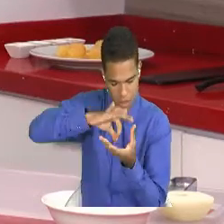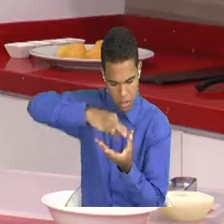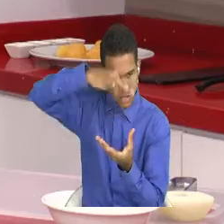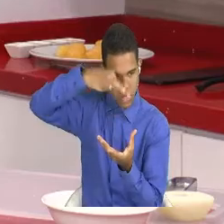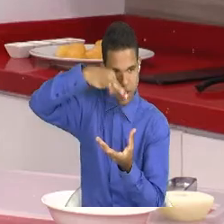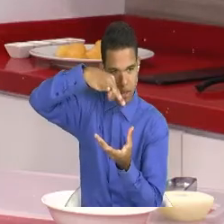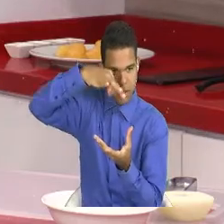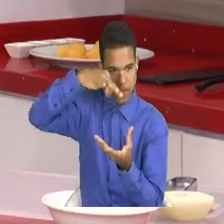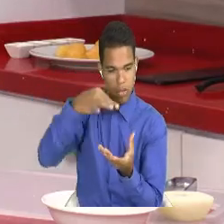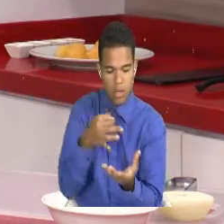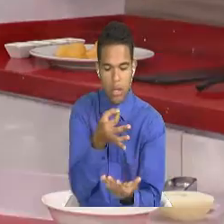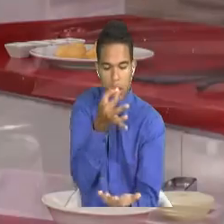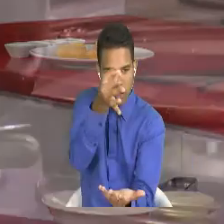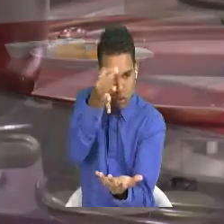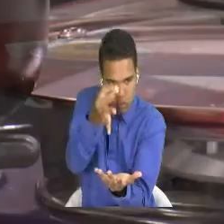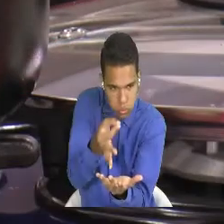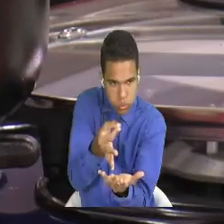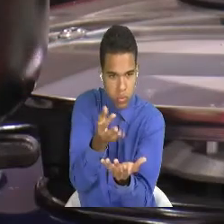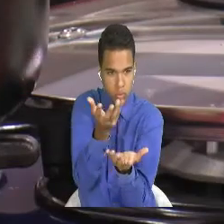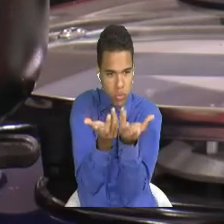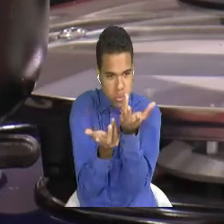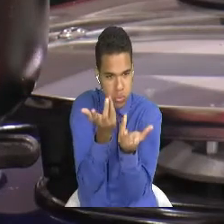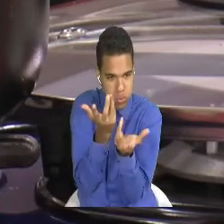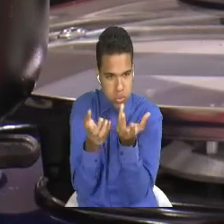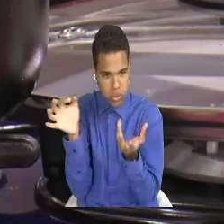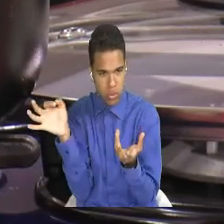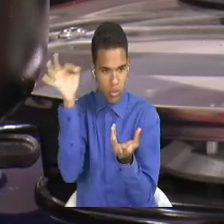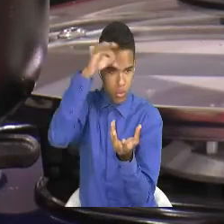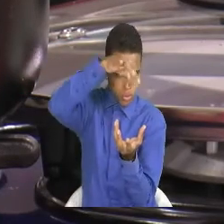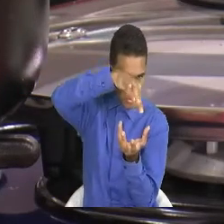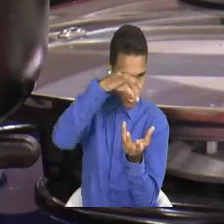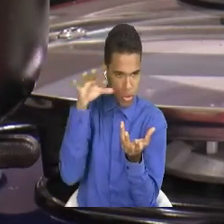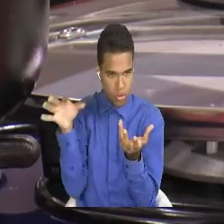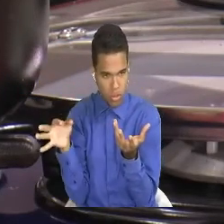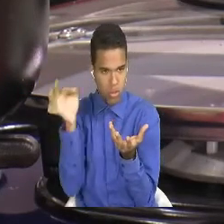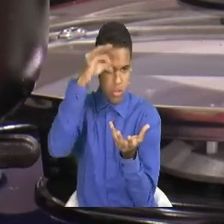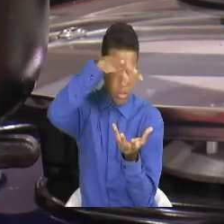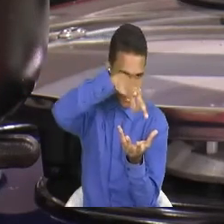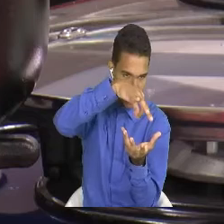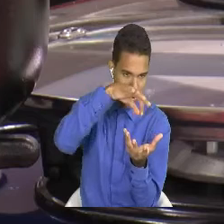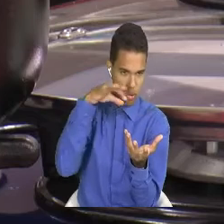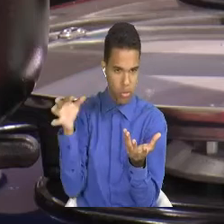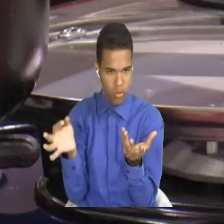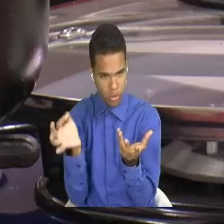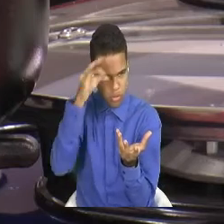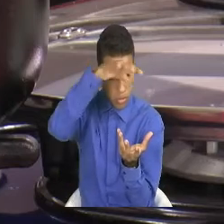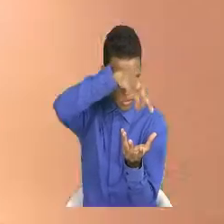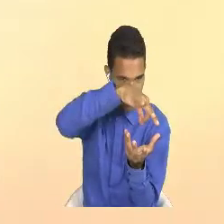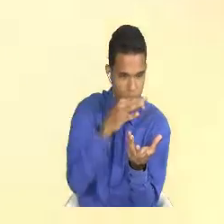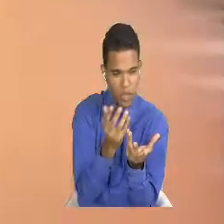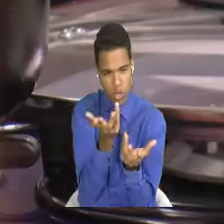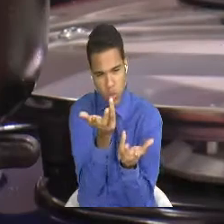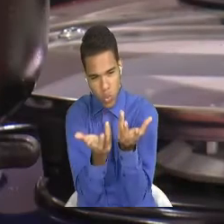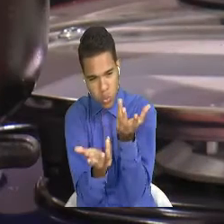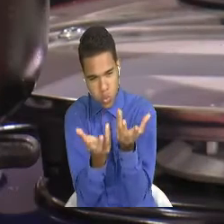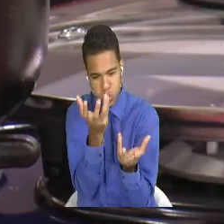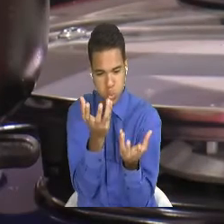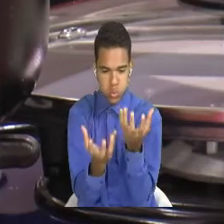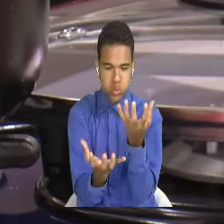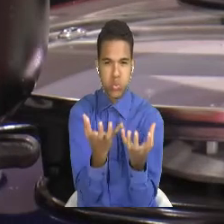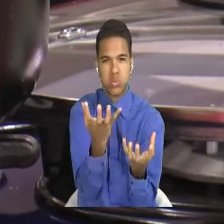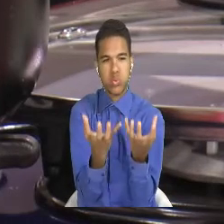que queden bien cubiertos y se frían. Esto va cogiendo el punto exacto de sacar los aros de cebolla. Ya en su casa se pueden